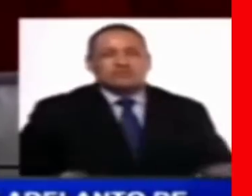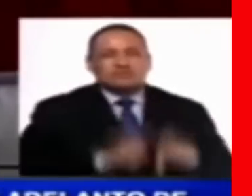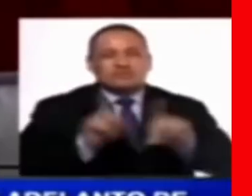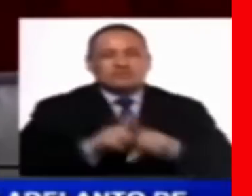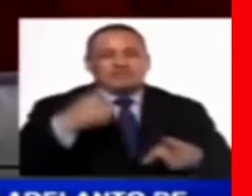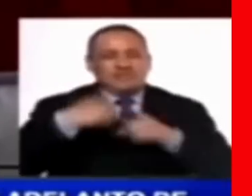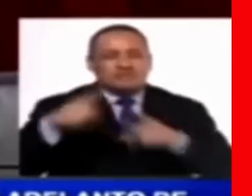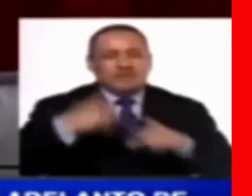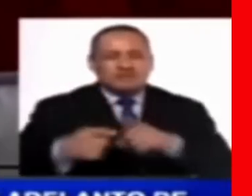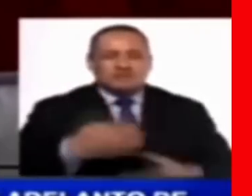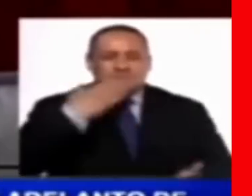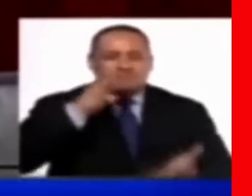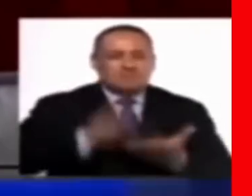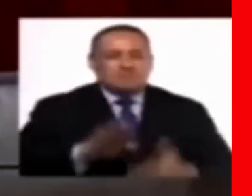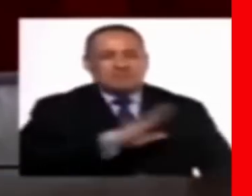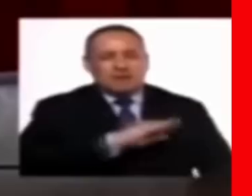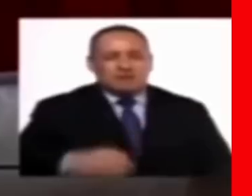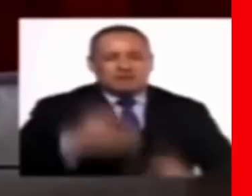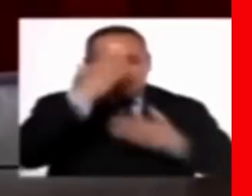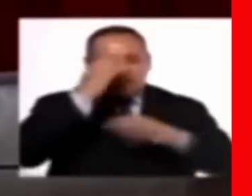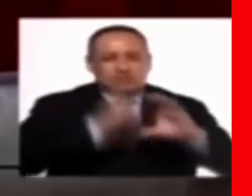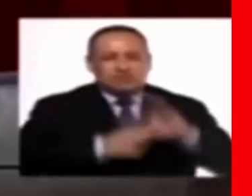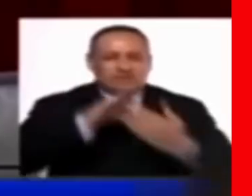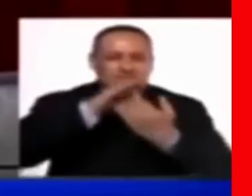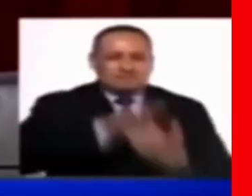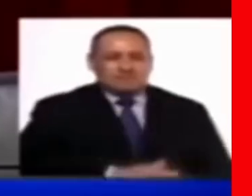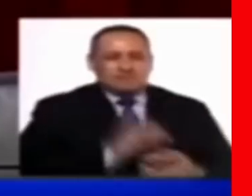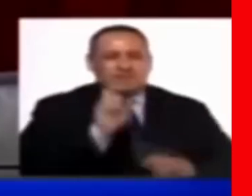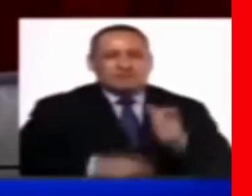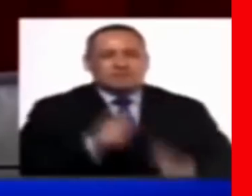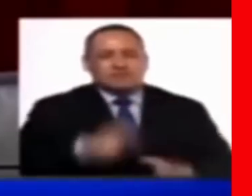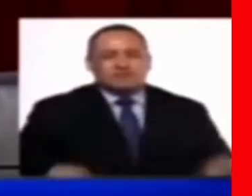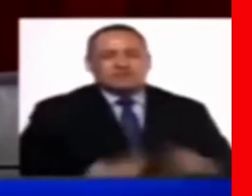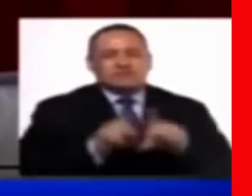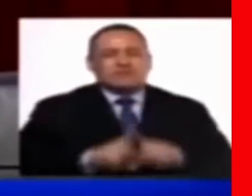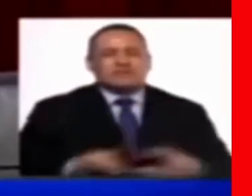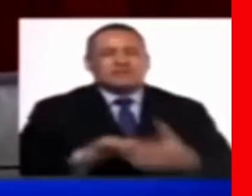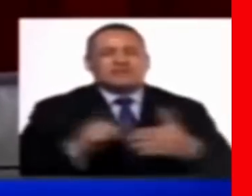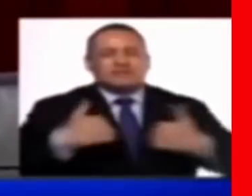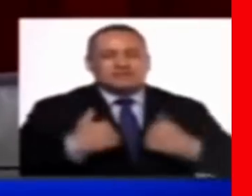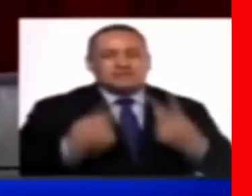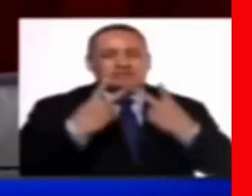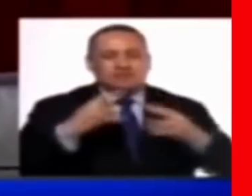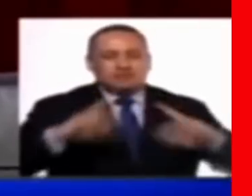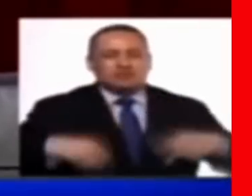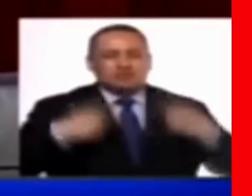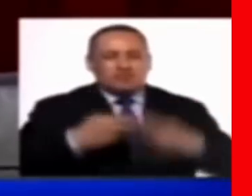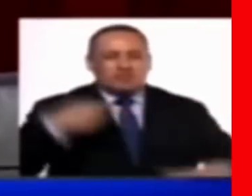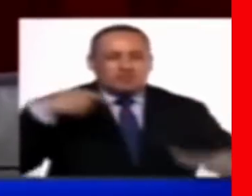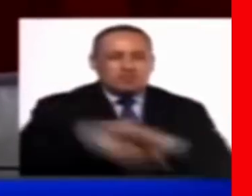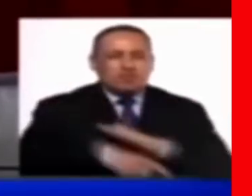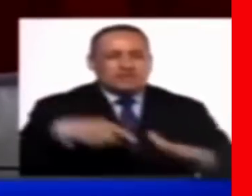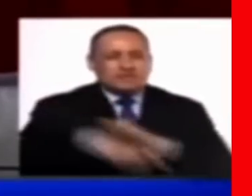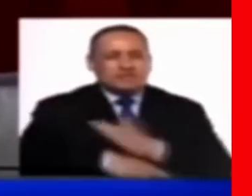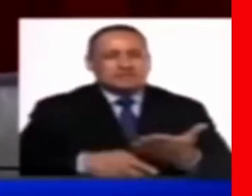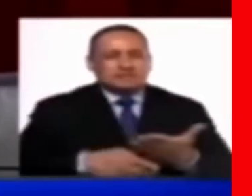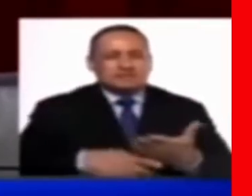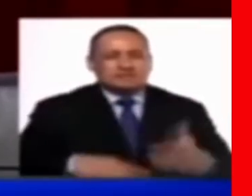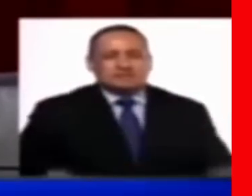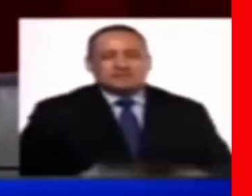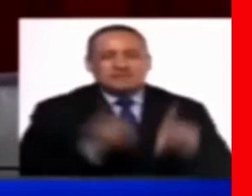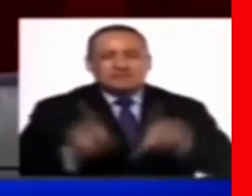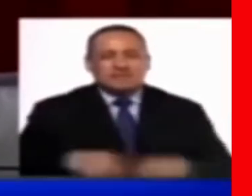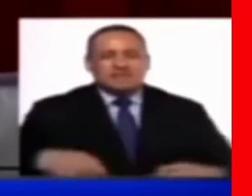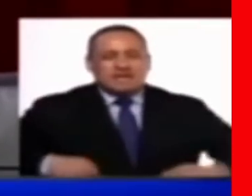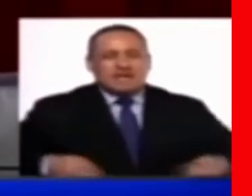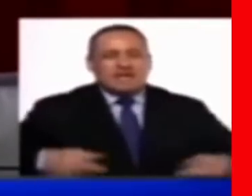esos malditos terroristas que tuvieron sometido a nuestro pueblo, causando ingentes muertes y